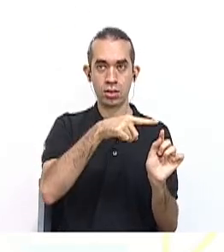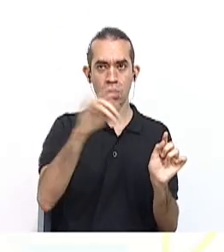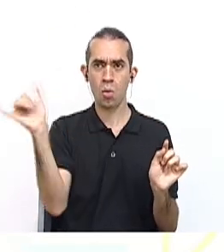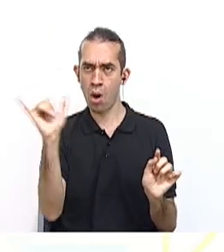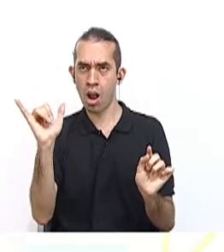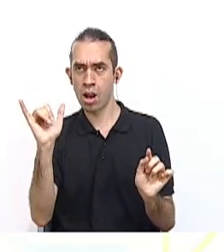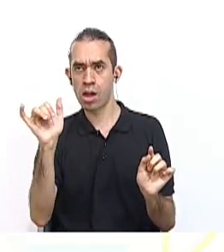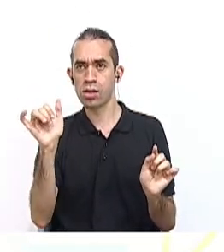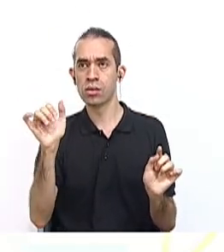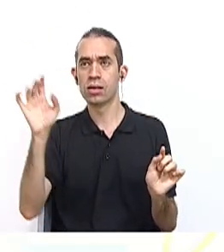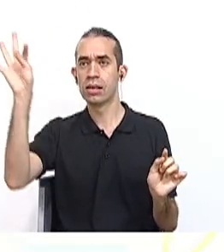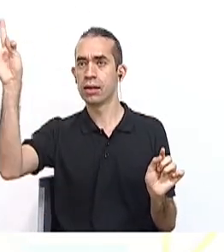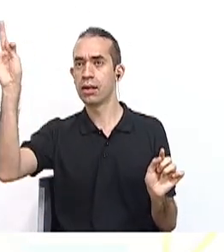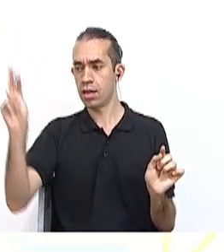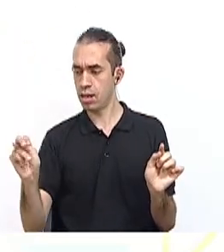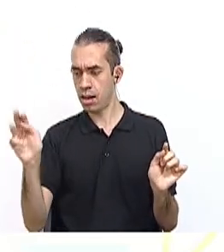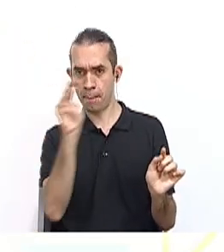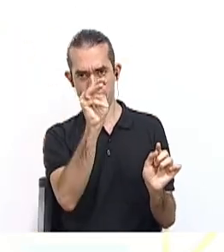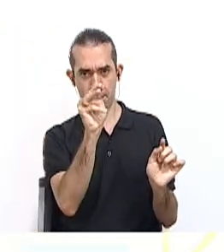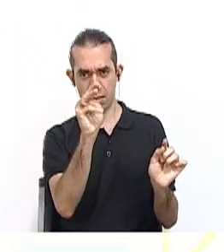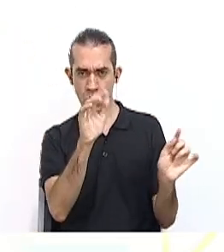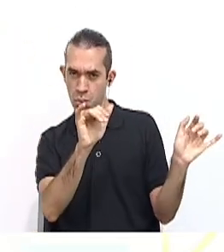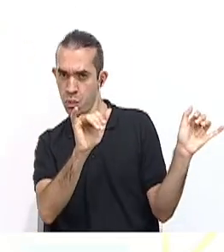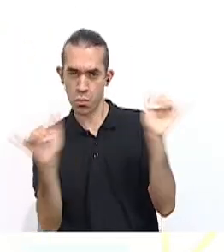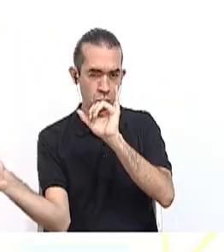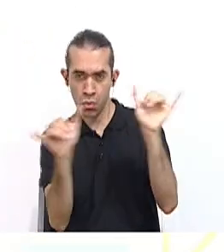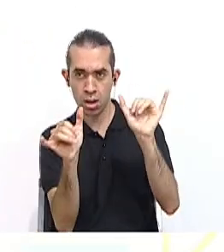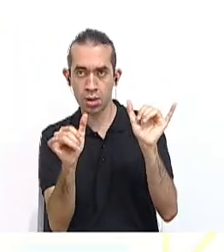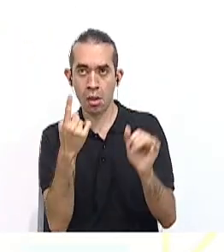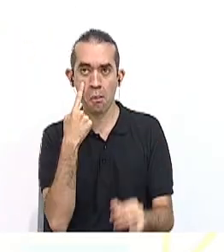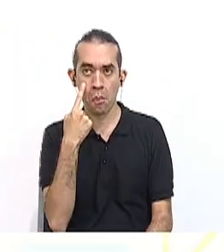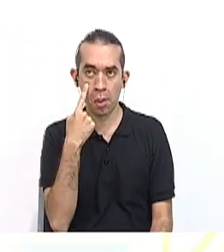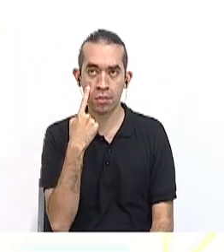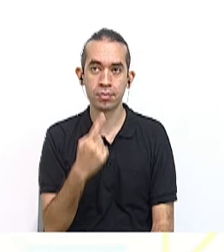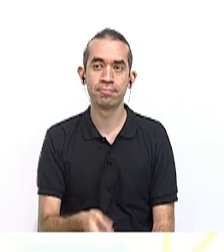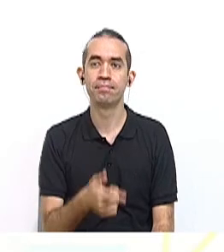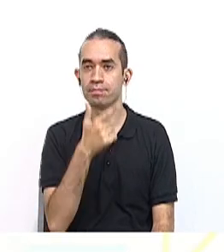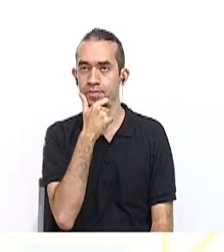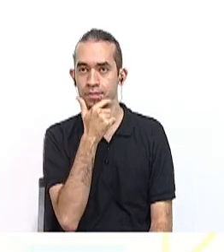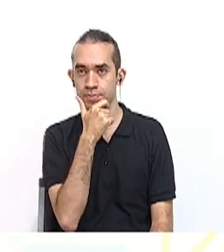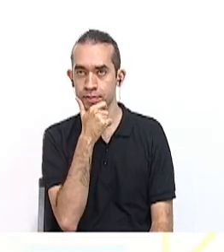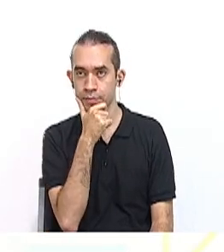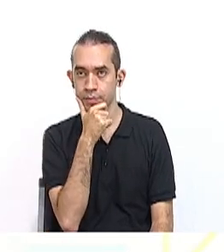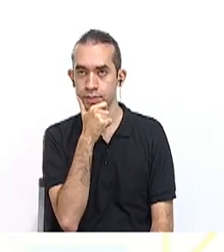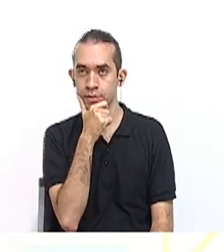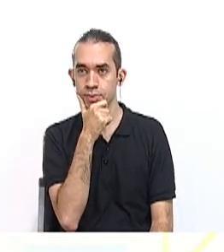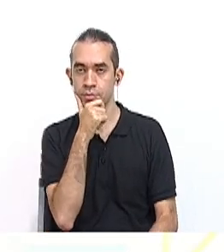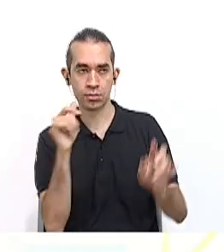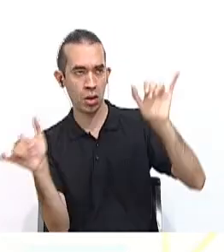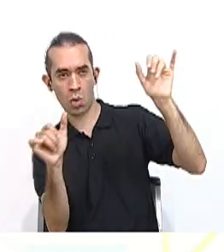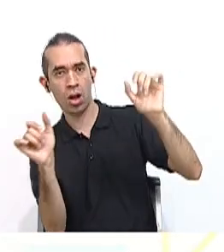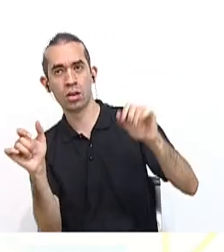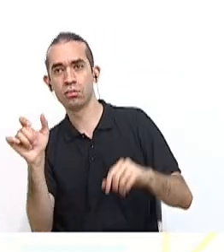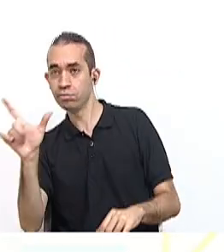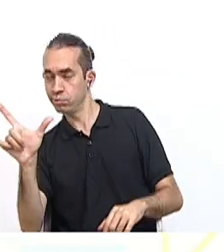al triángulo TNM. Observemos que hay un ángulo